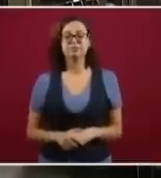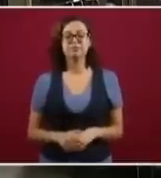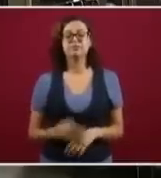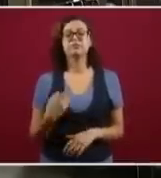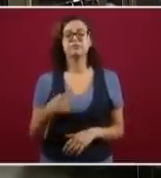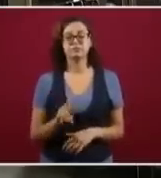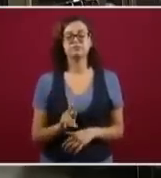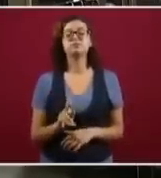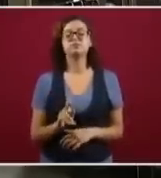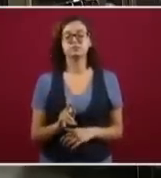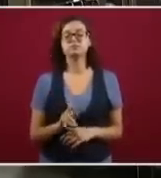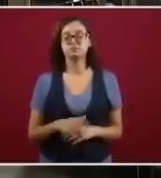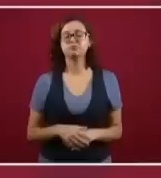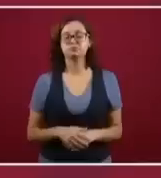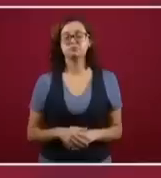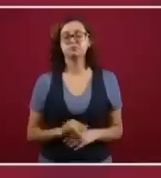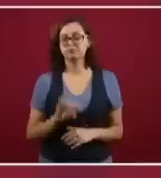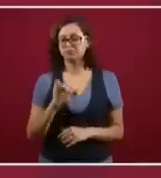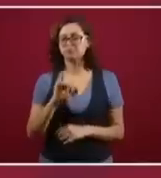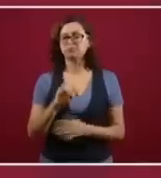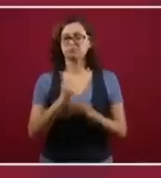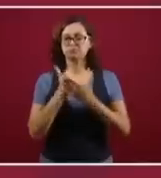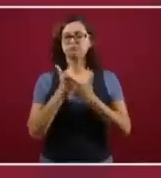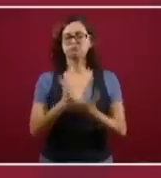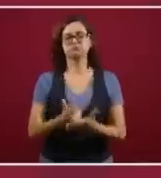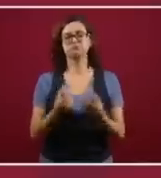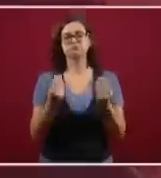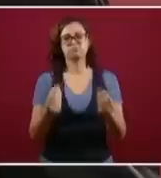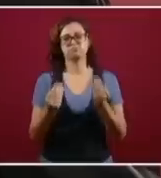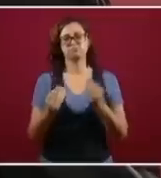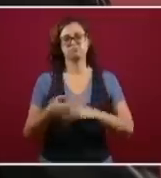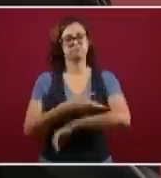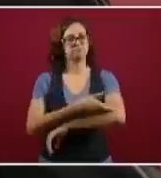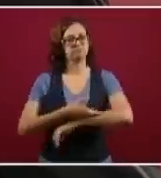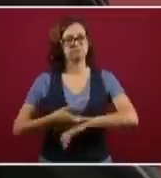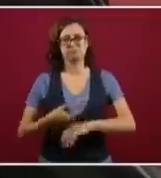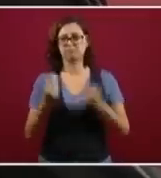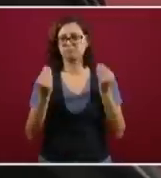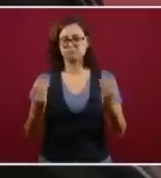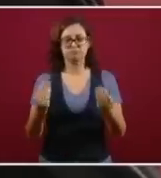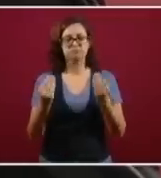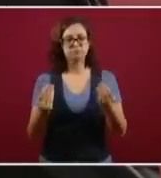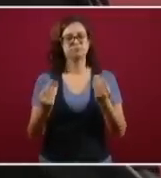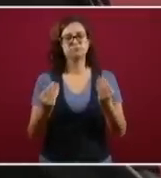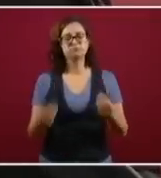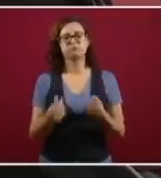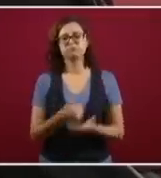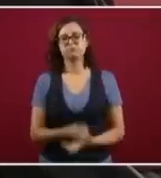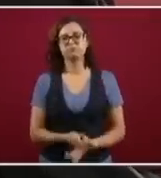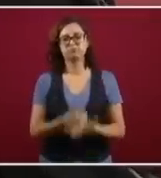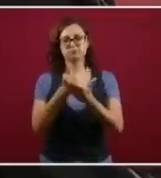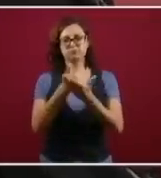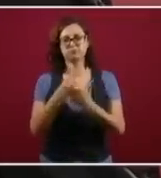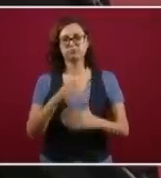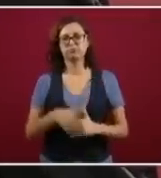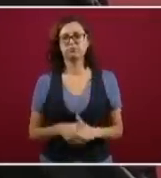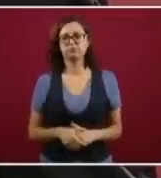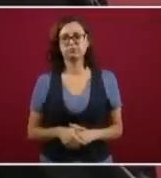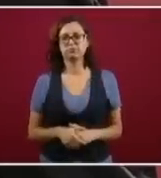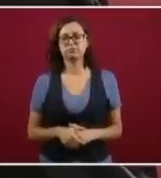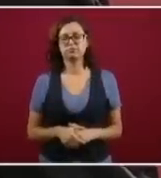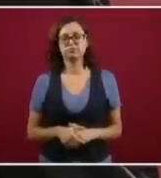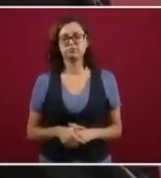pero sí, ayudan mucho los familiares, mucho, mucho, mucho, mucho.